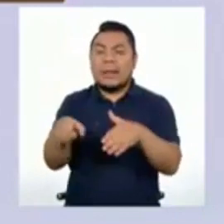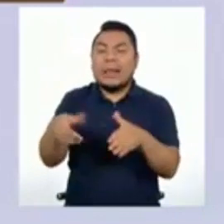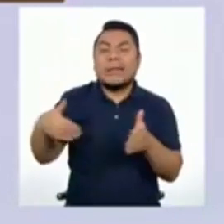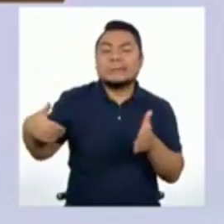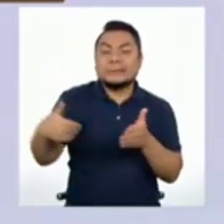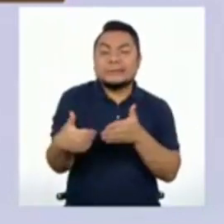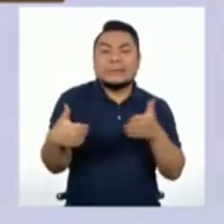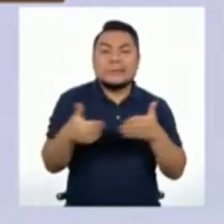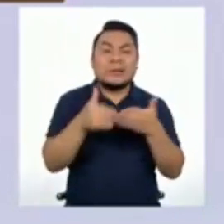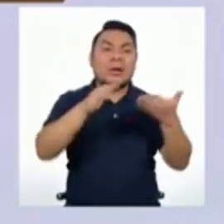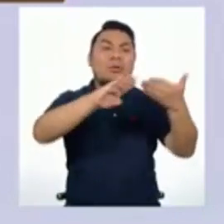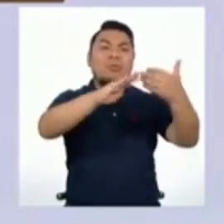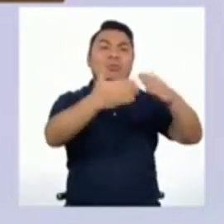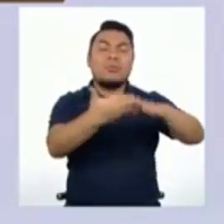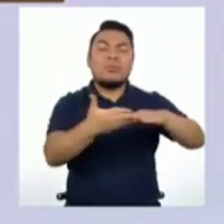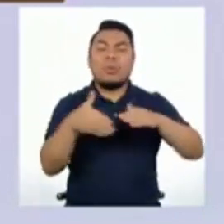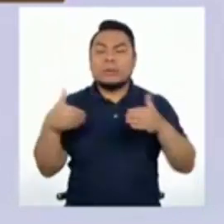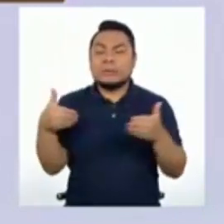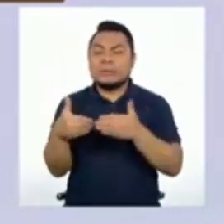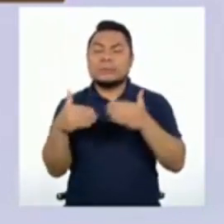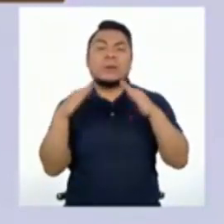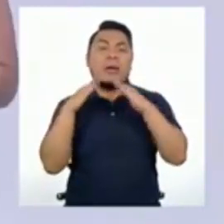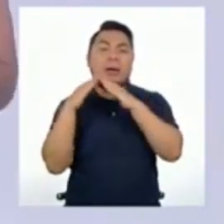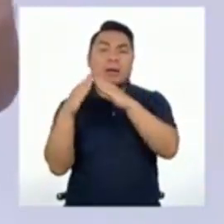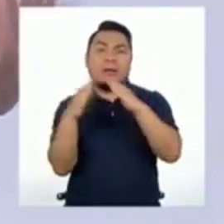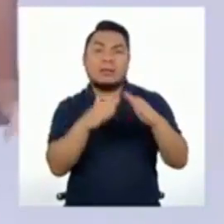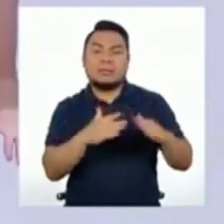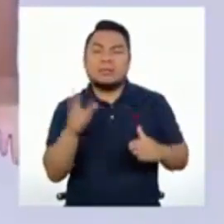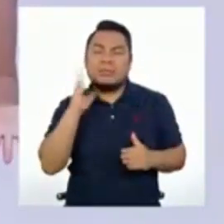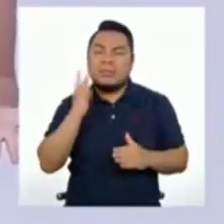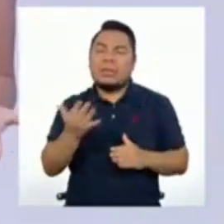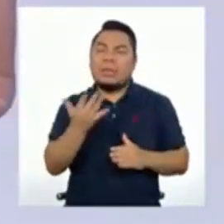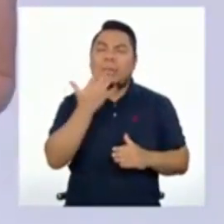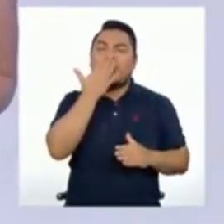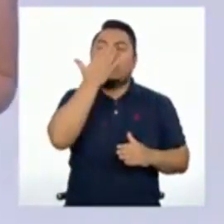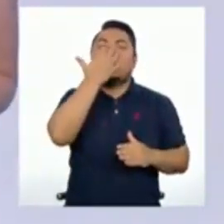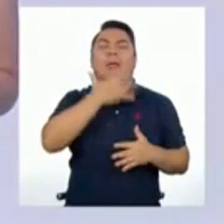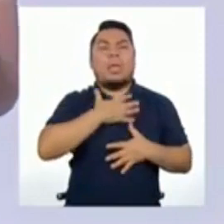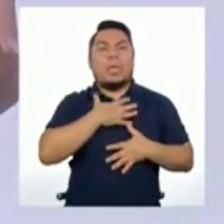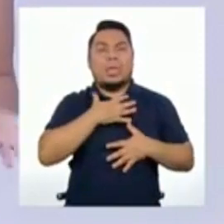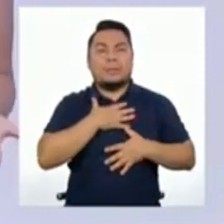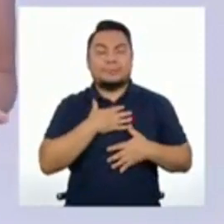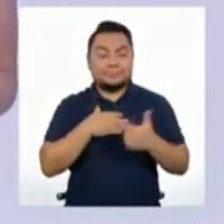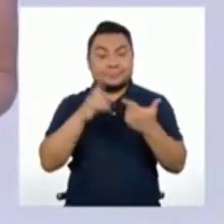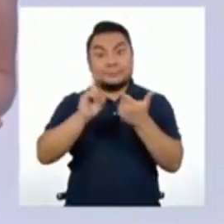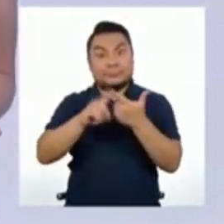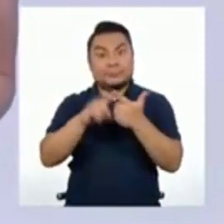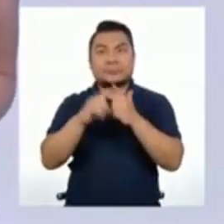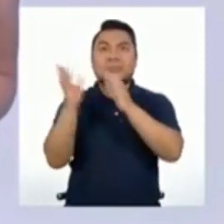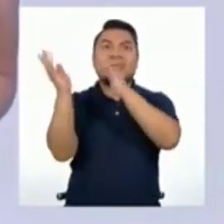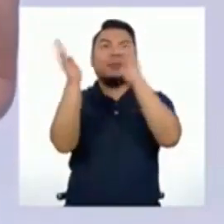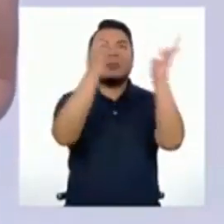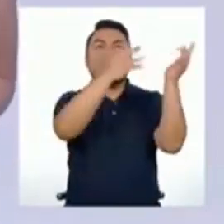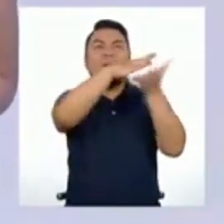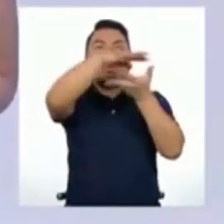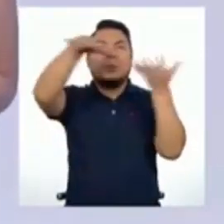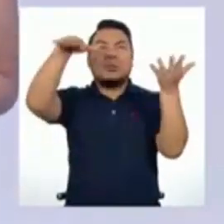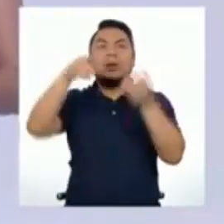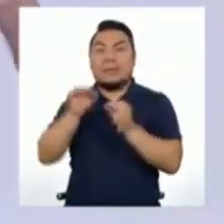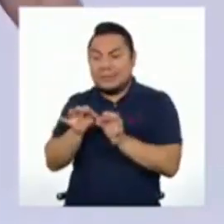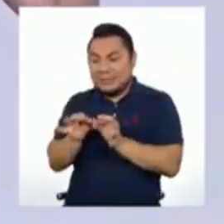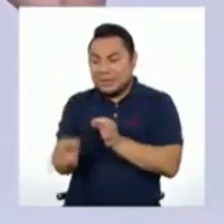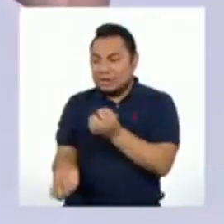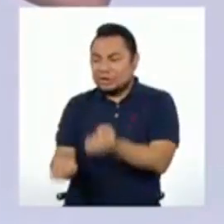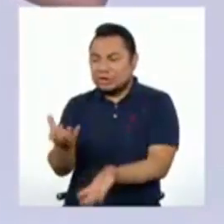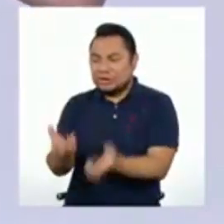cerca a las comunidades o a las casas en la ciudad. Además, tenemos la contaminación en el aire, pues al quemar los residuos